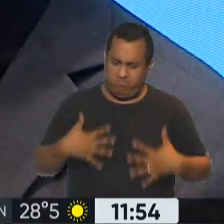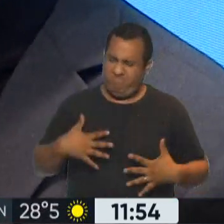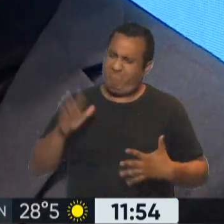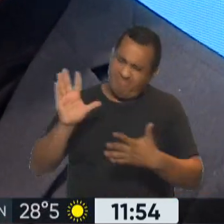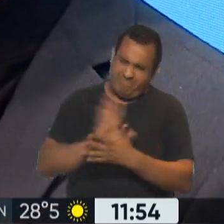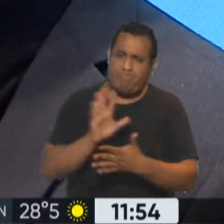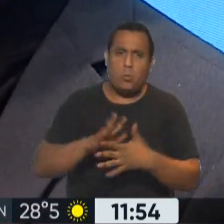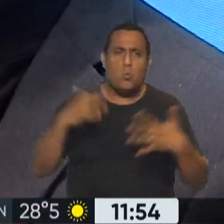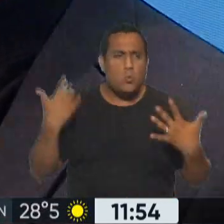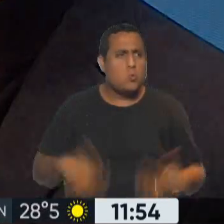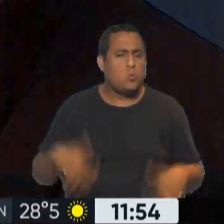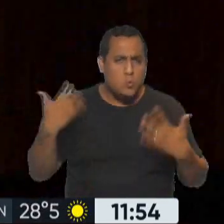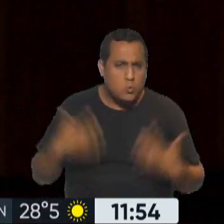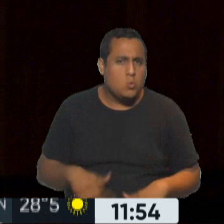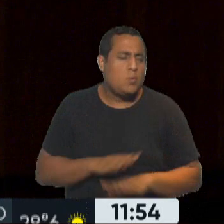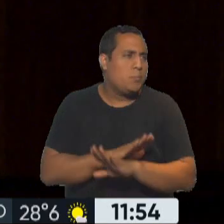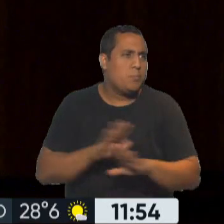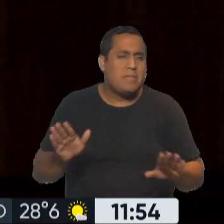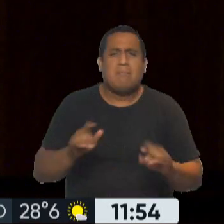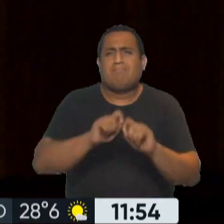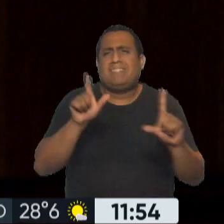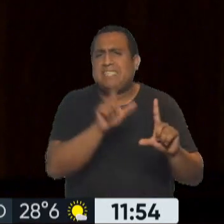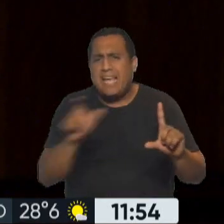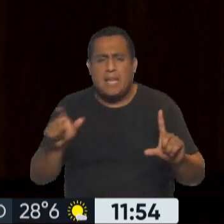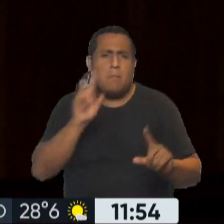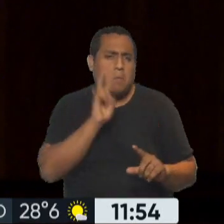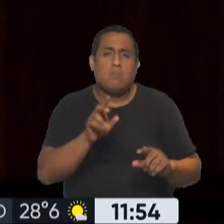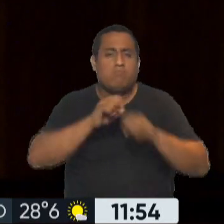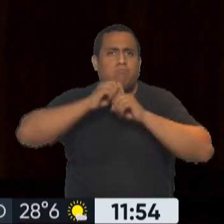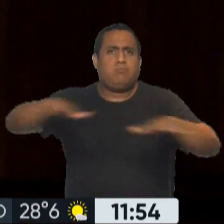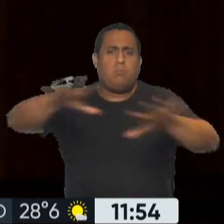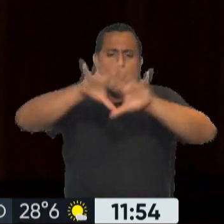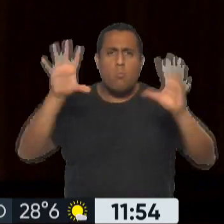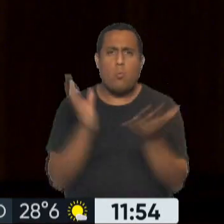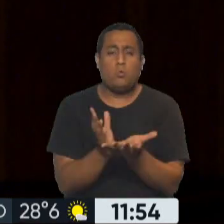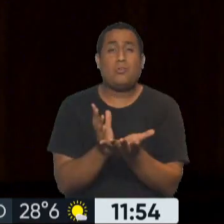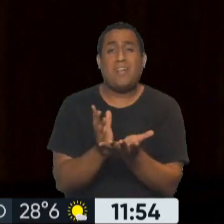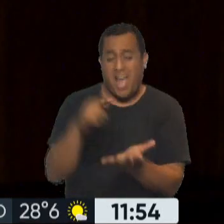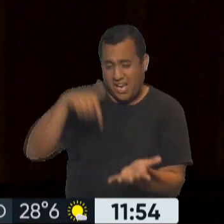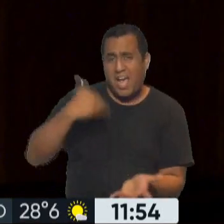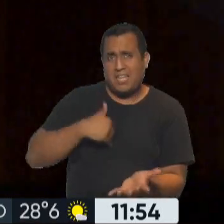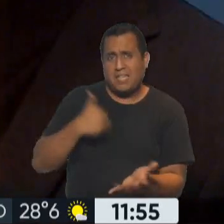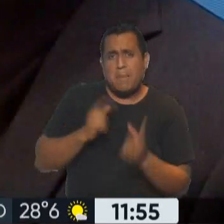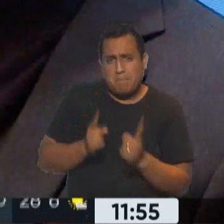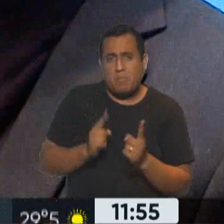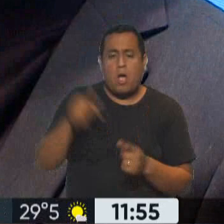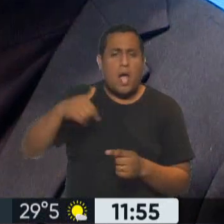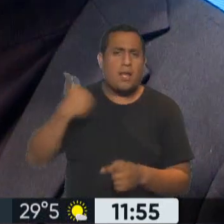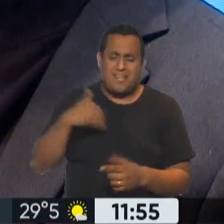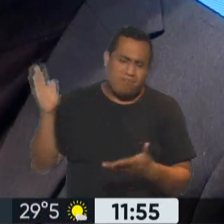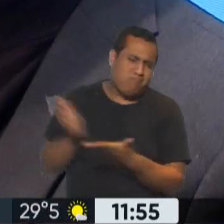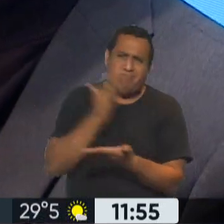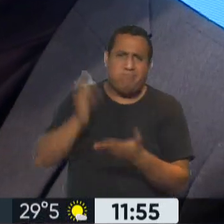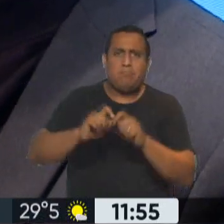el corazón a semejantes series que se ven en el mundo. Y eso es lo que está pasando en nuestro país. Nuestro país está produciendo